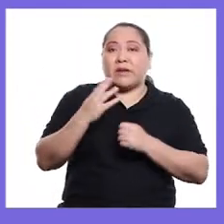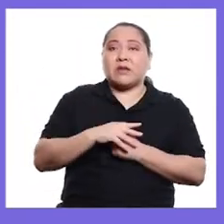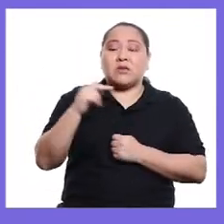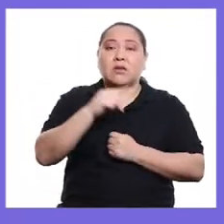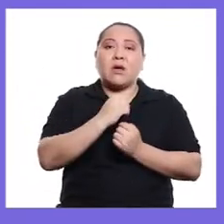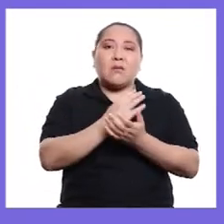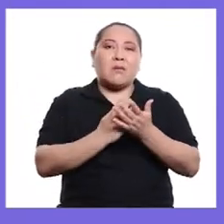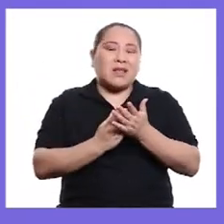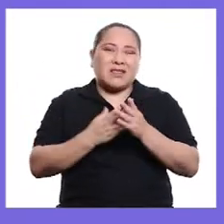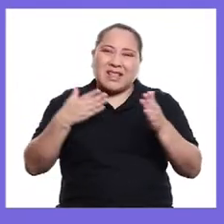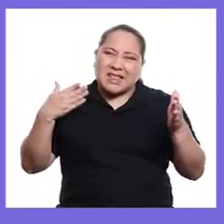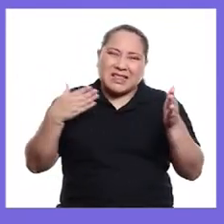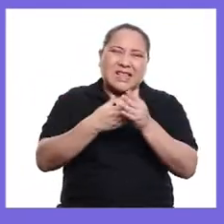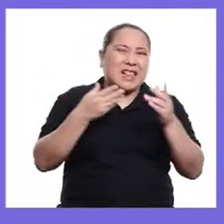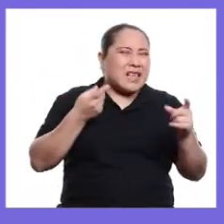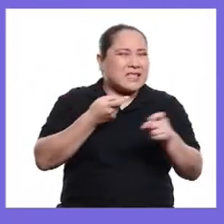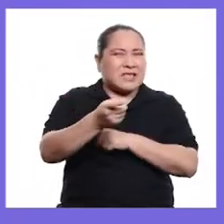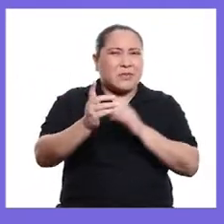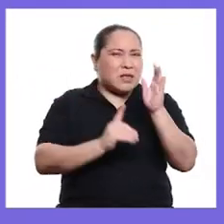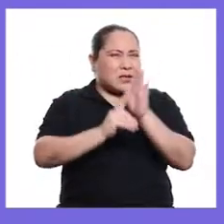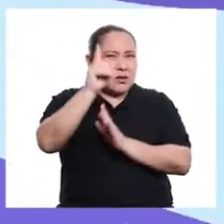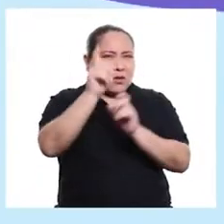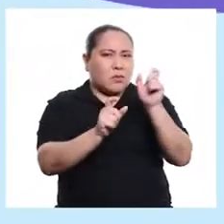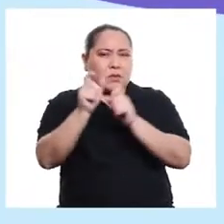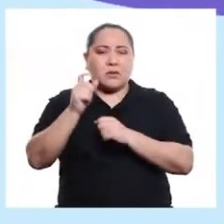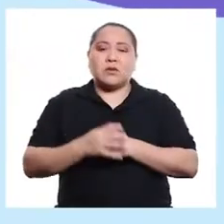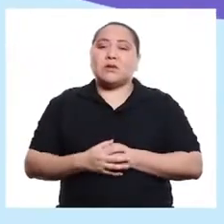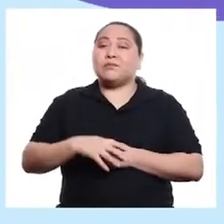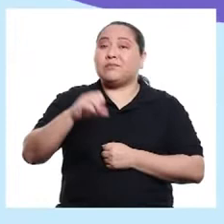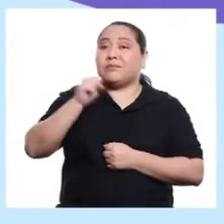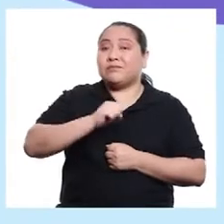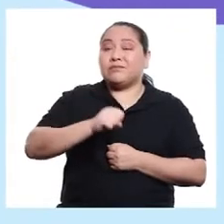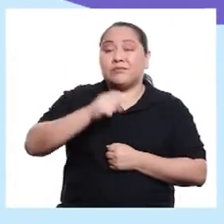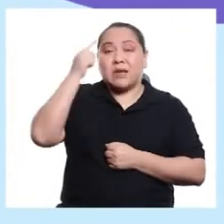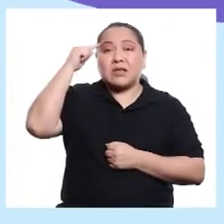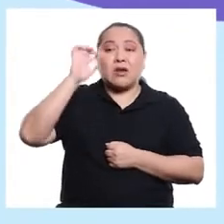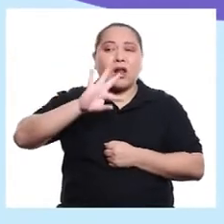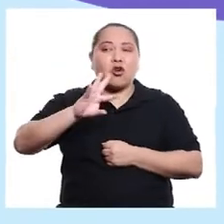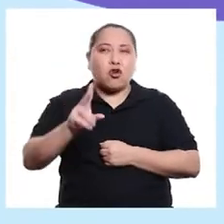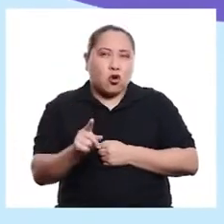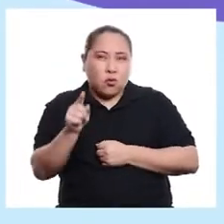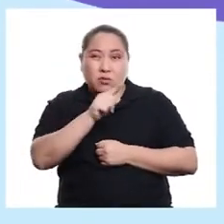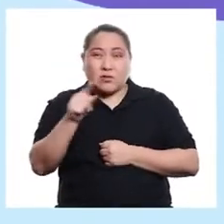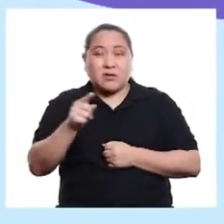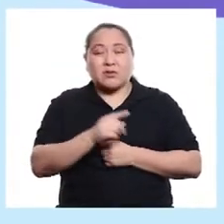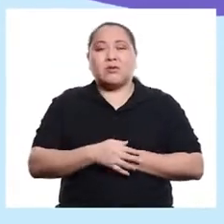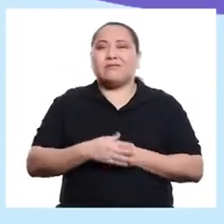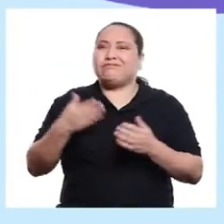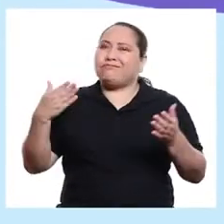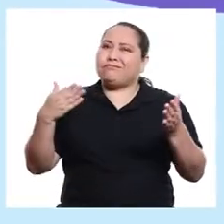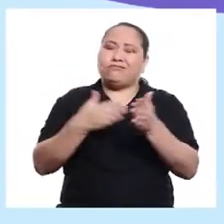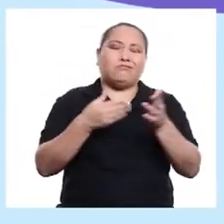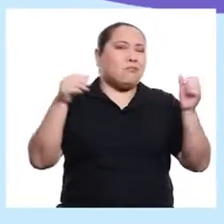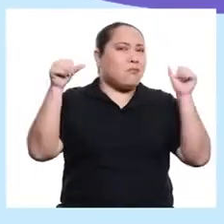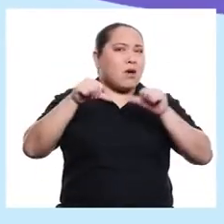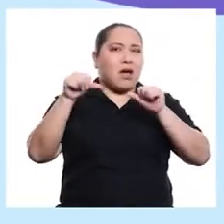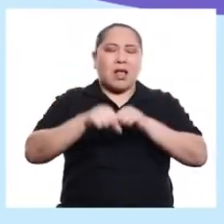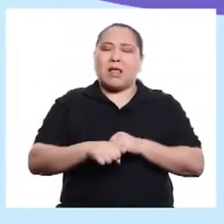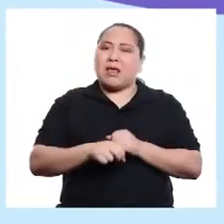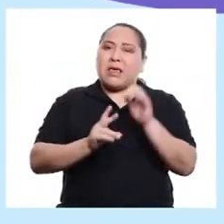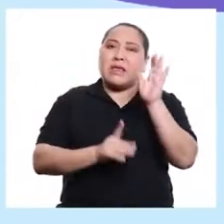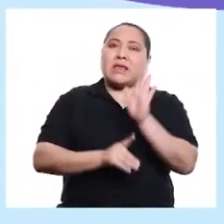impacte en el desarrollo humano? ¿Por qué? Sí, pienso que la delincuencia genera un impacto negativo en el desarrollo